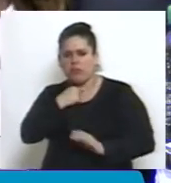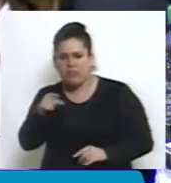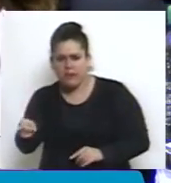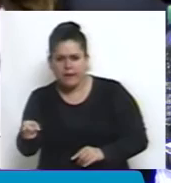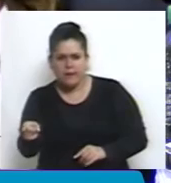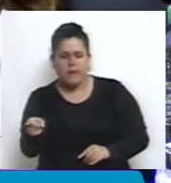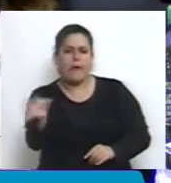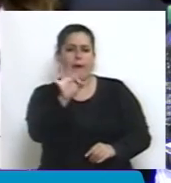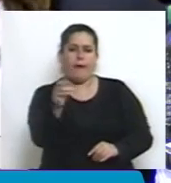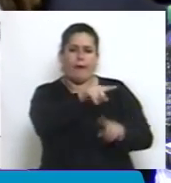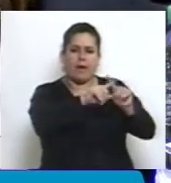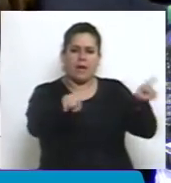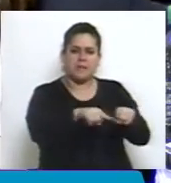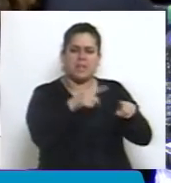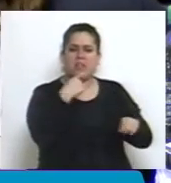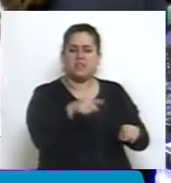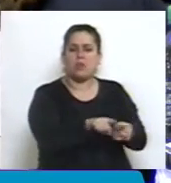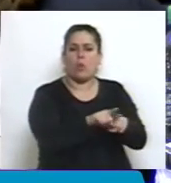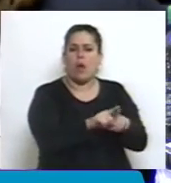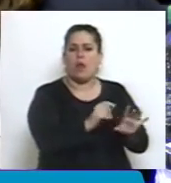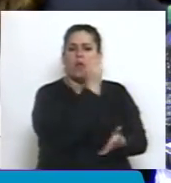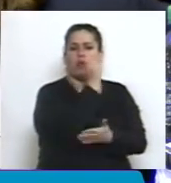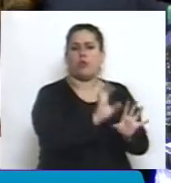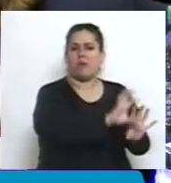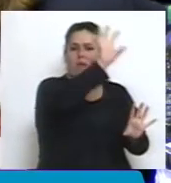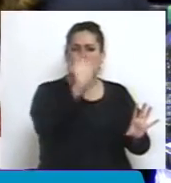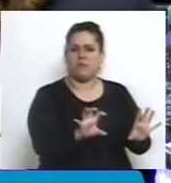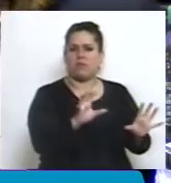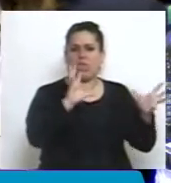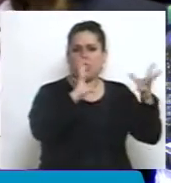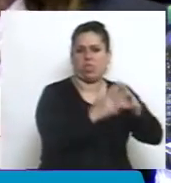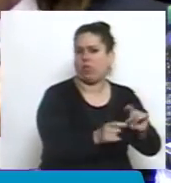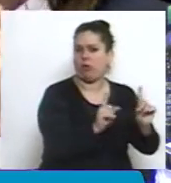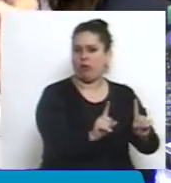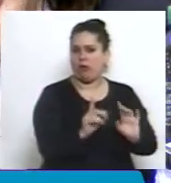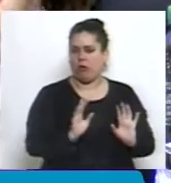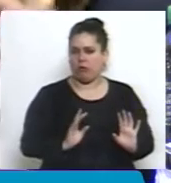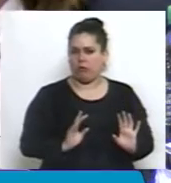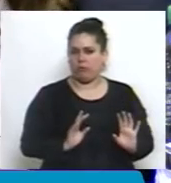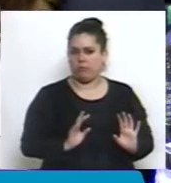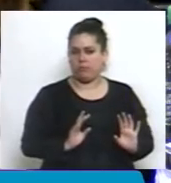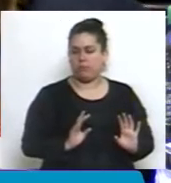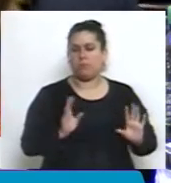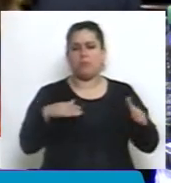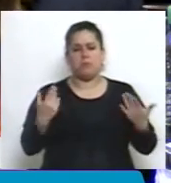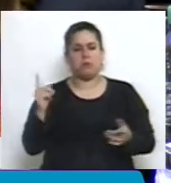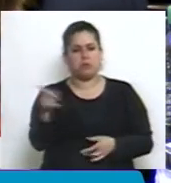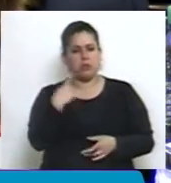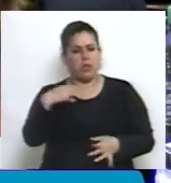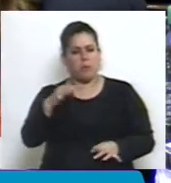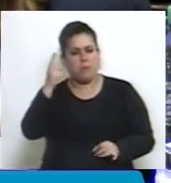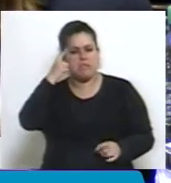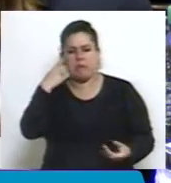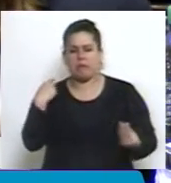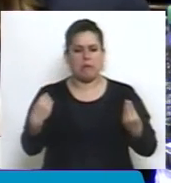que no se destruyan todas las economías regionales. Entonces debemos preguntarnos qué es lo que pasa.